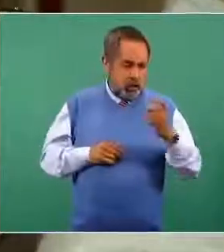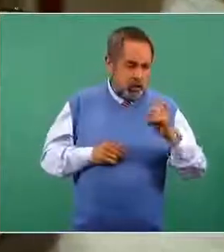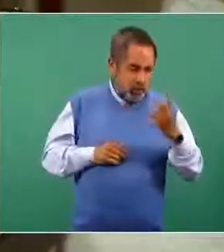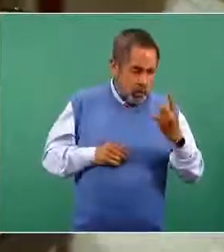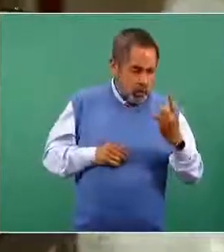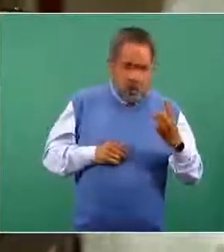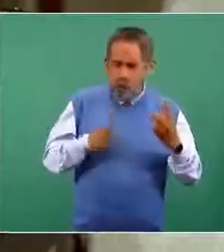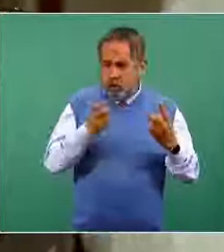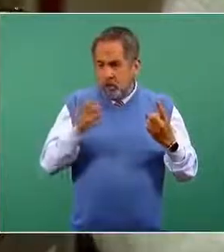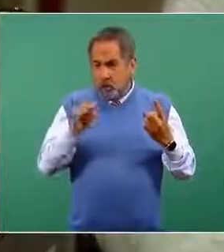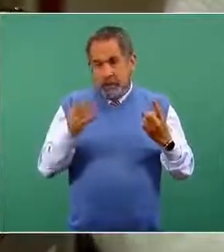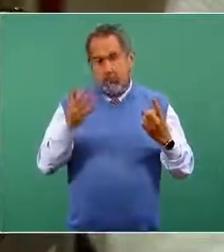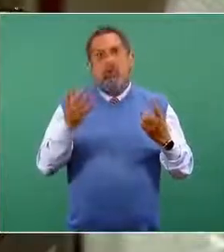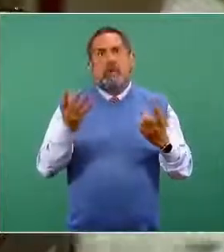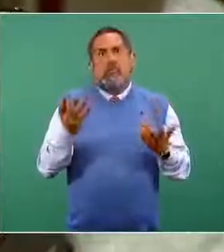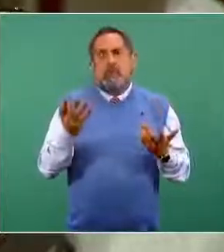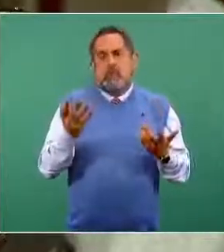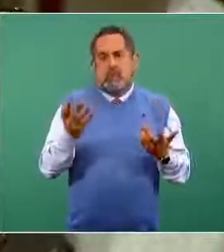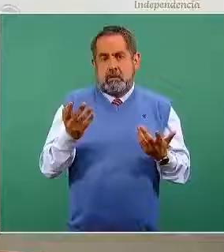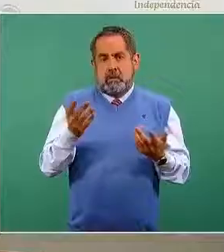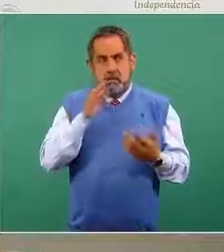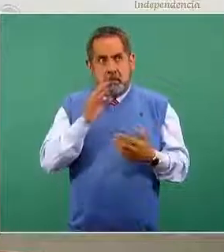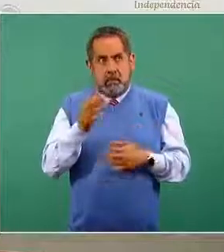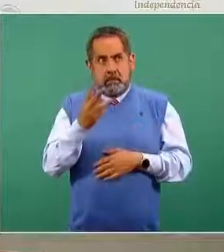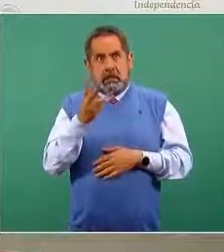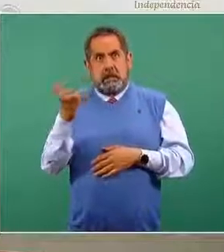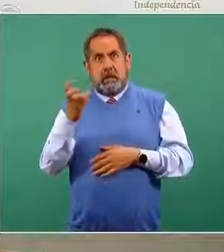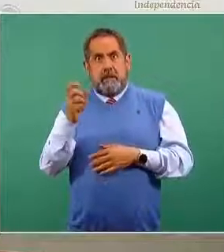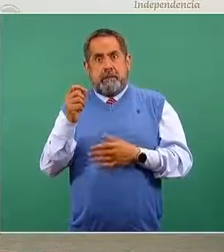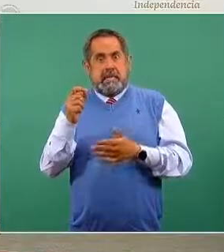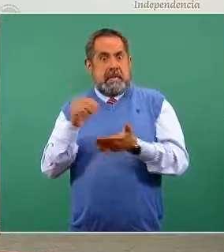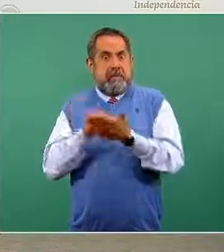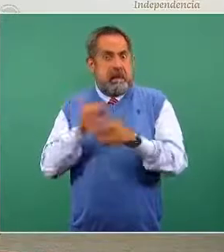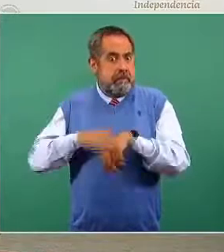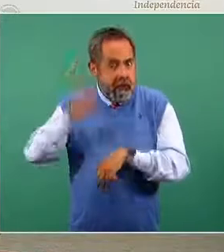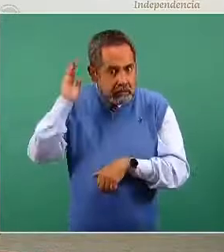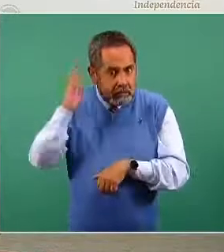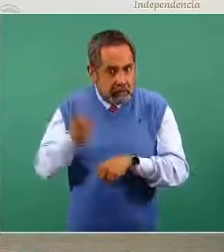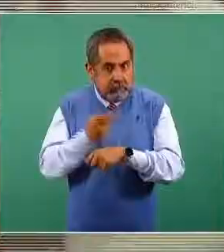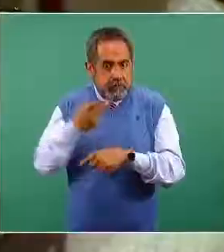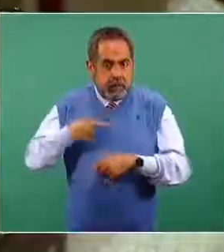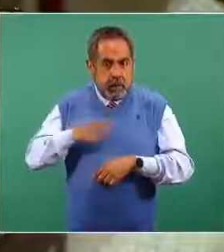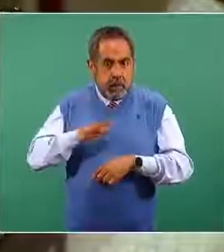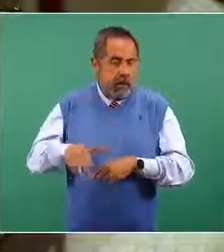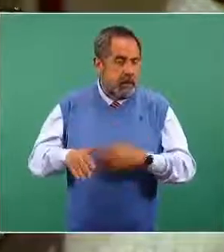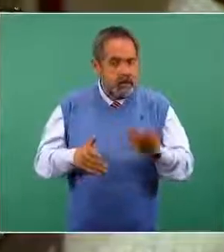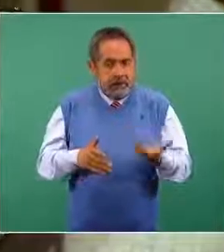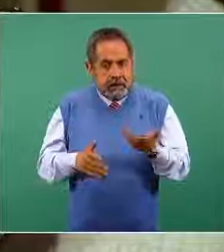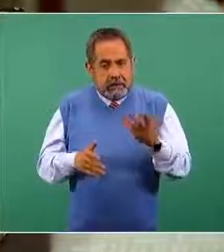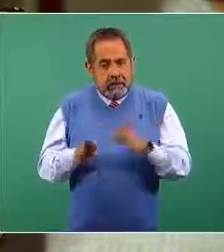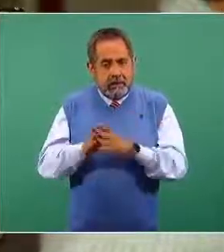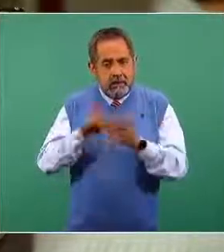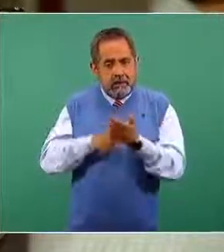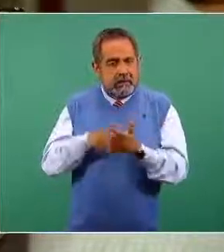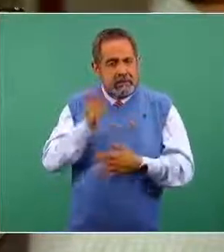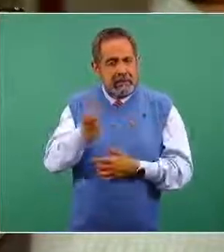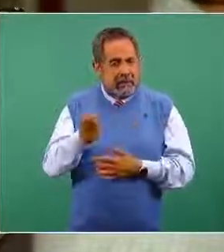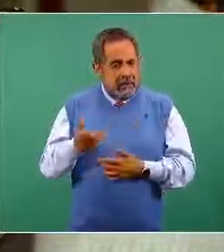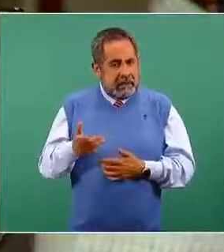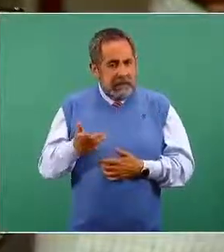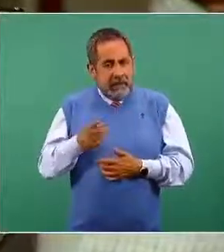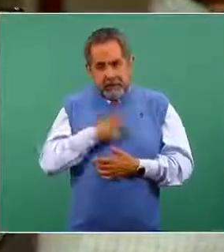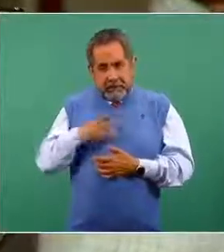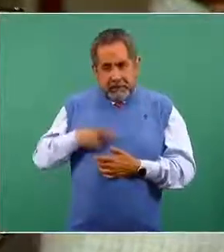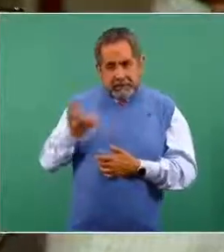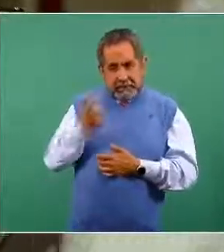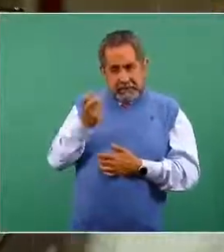201, los 294 y pues estaríamos hablando de más de 320,000 muertos. En este sentido, si esto es lo que se debe